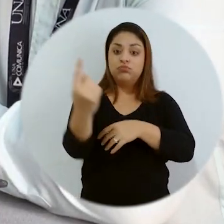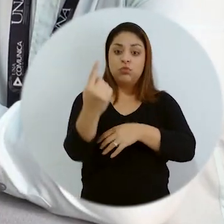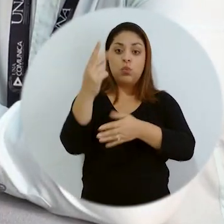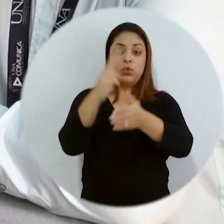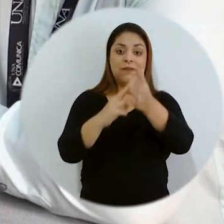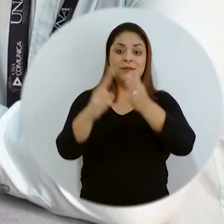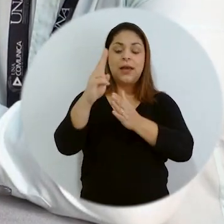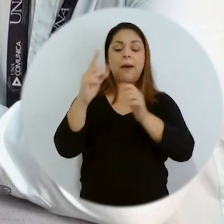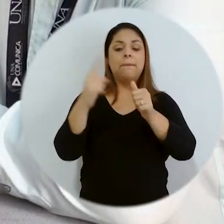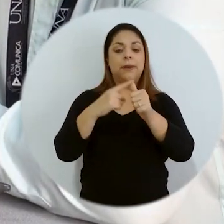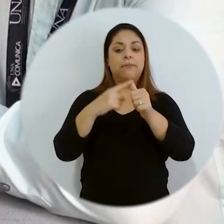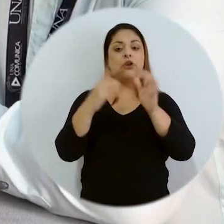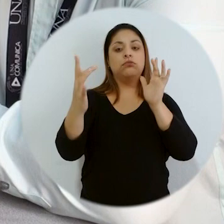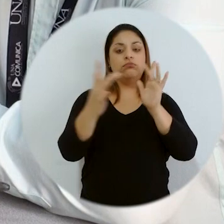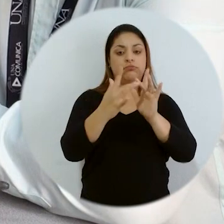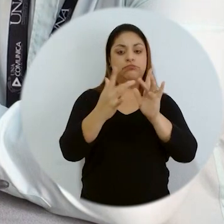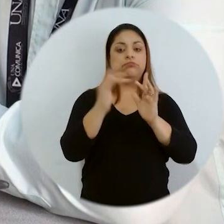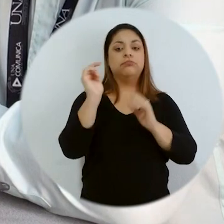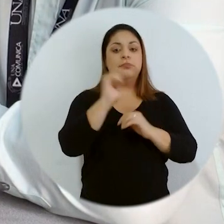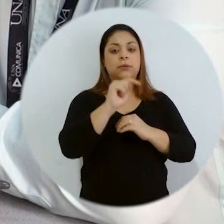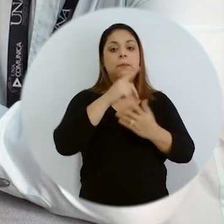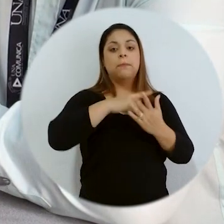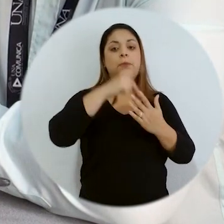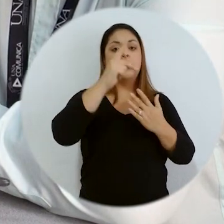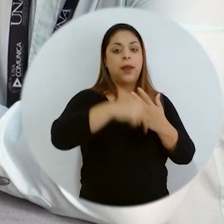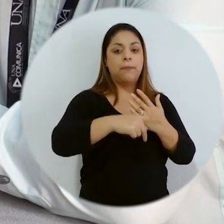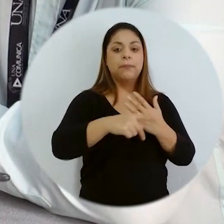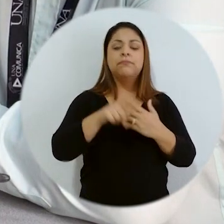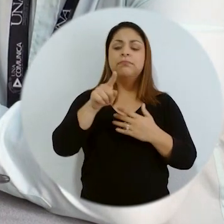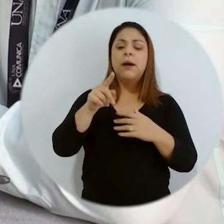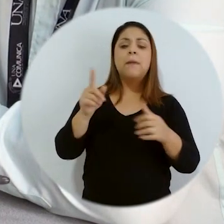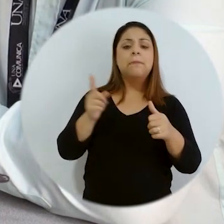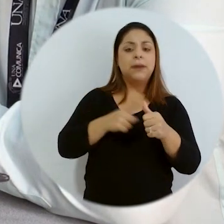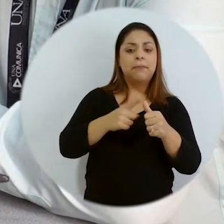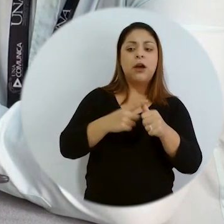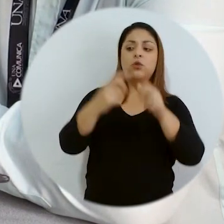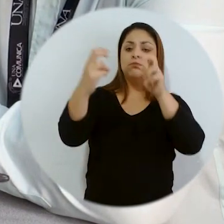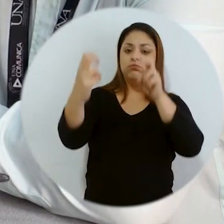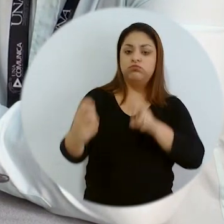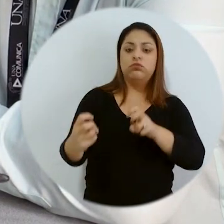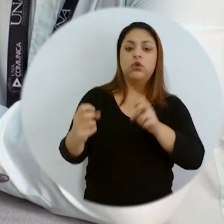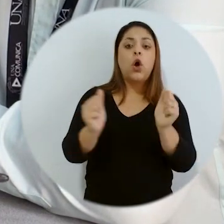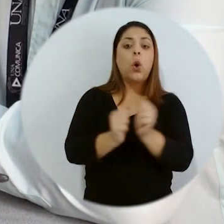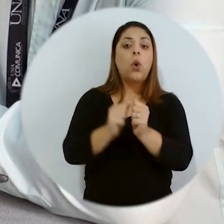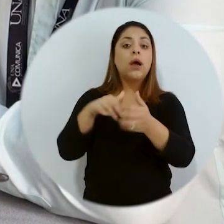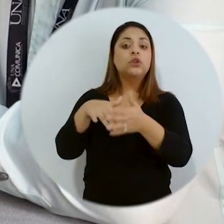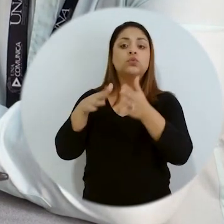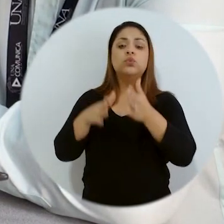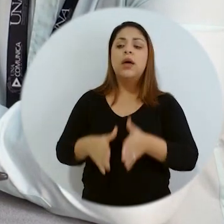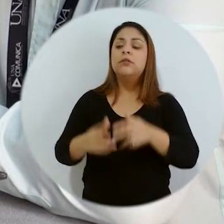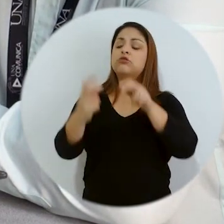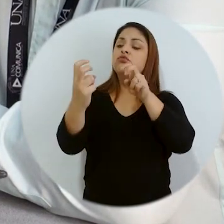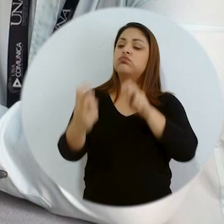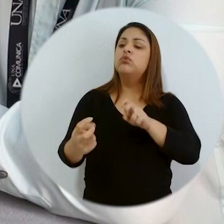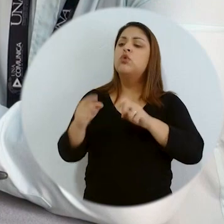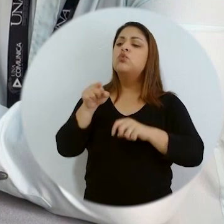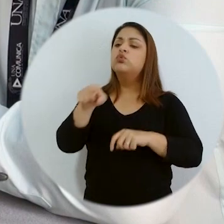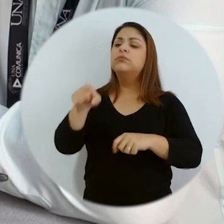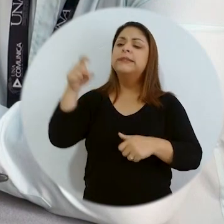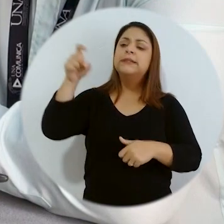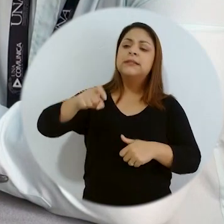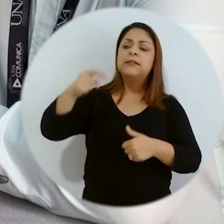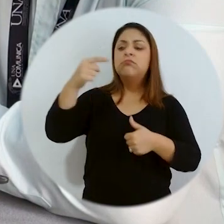ingresan a la universidad. Entonces, uno de los primeros apoyos que se brinda es definir en conjunto con el estudiante, según su